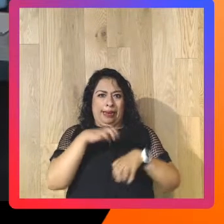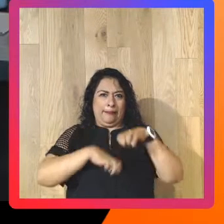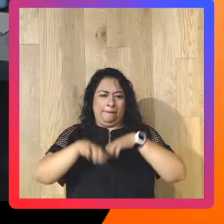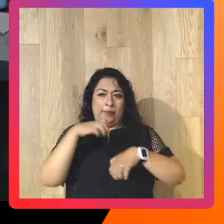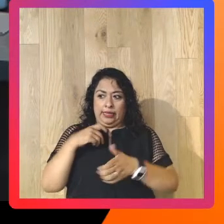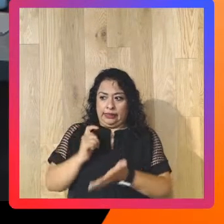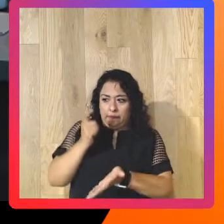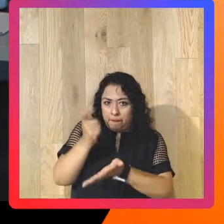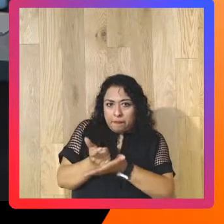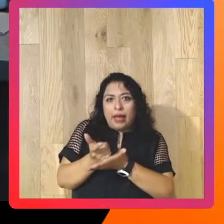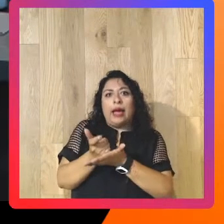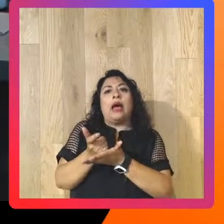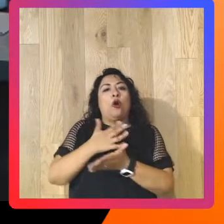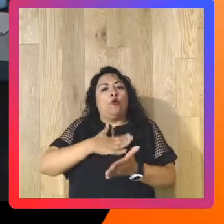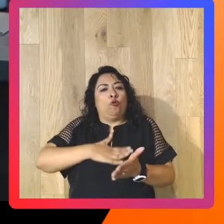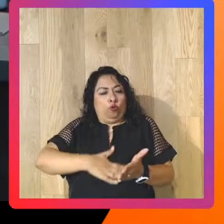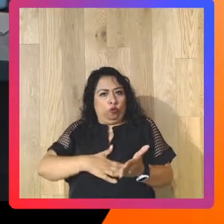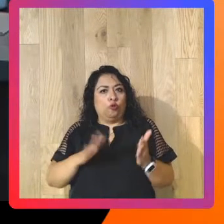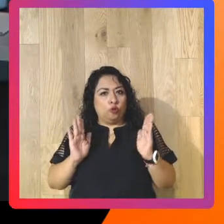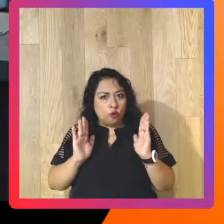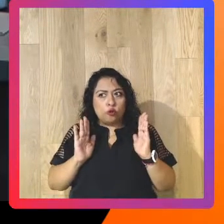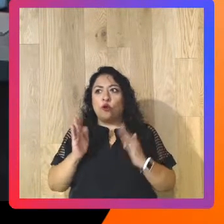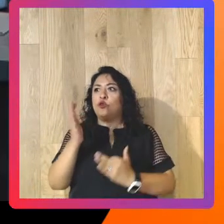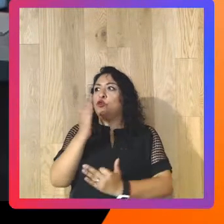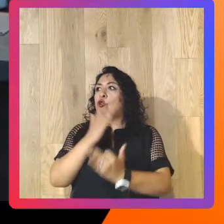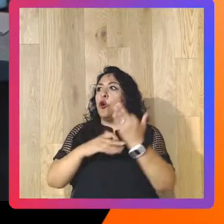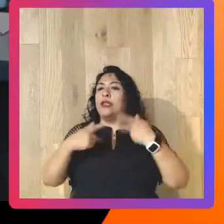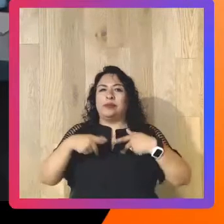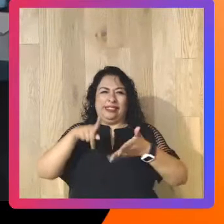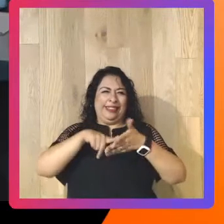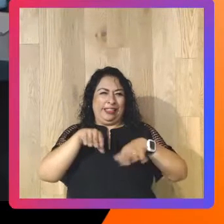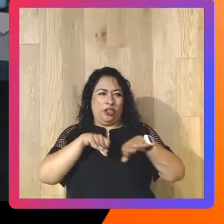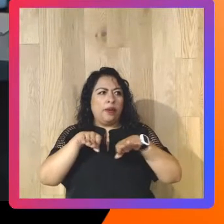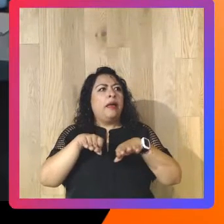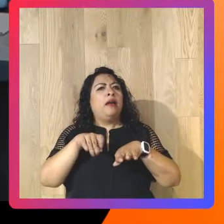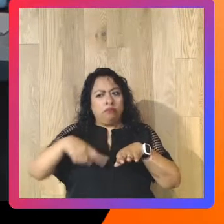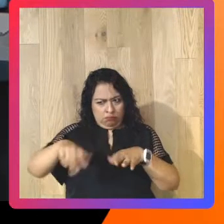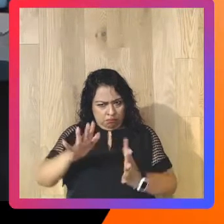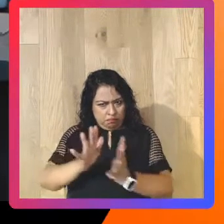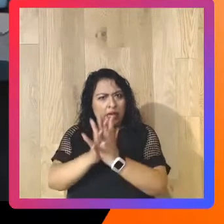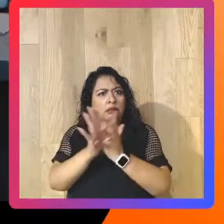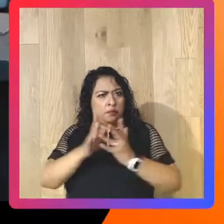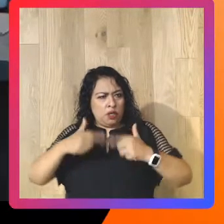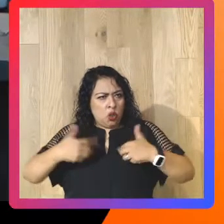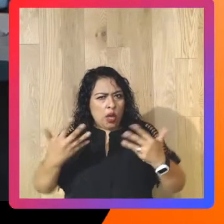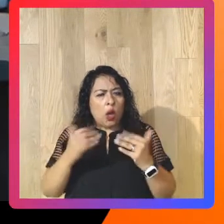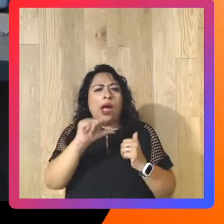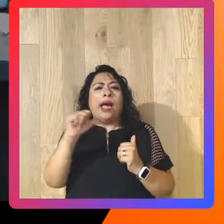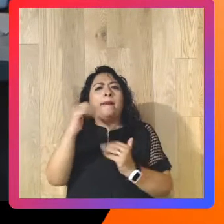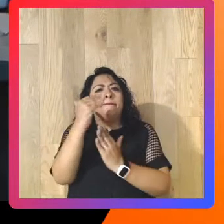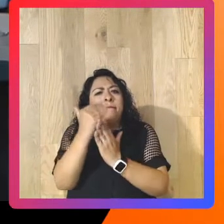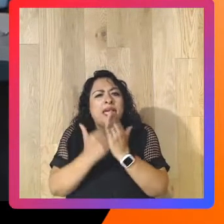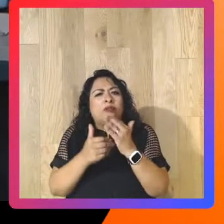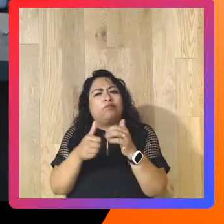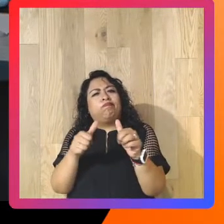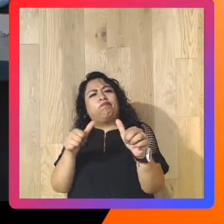que pagan salario digno a todos sus colaboradores participan activamente en la disminución de la